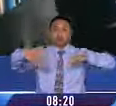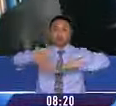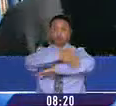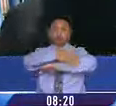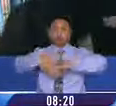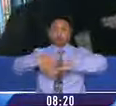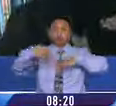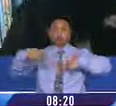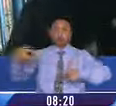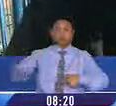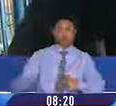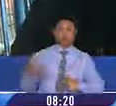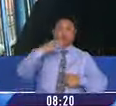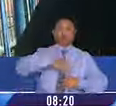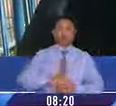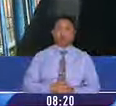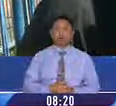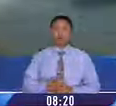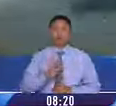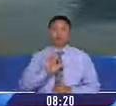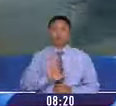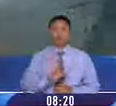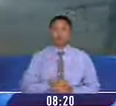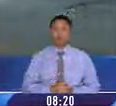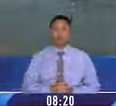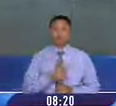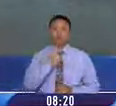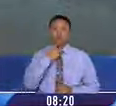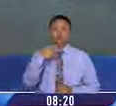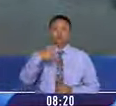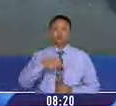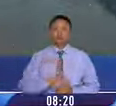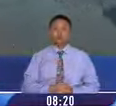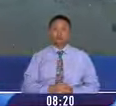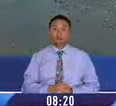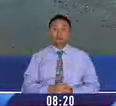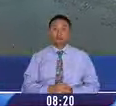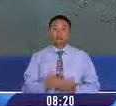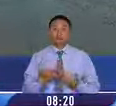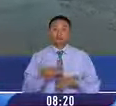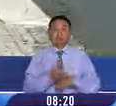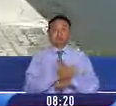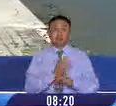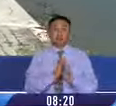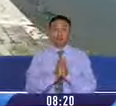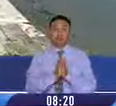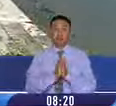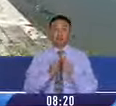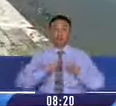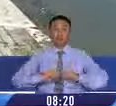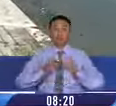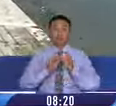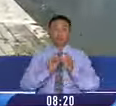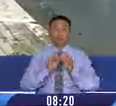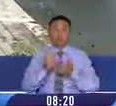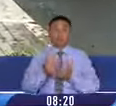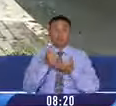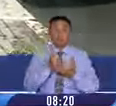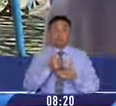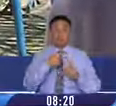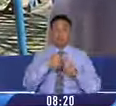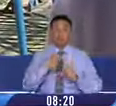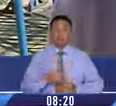¡bum!, nos van mojando a la gente, no paran. Aseguran los vecinos que han solicitado la intervención sin respuesta